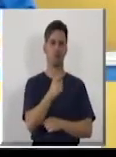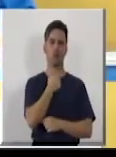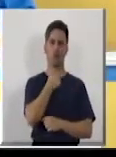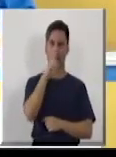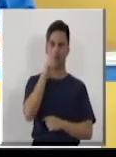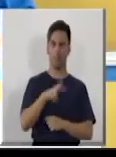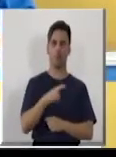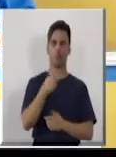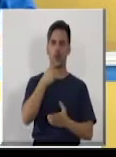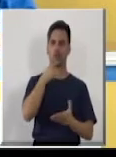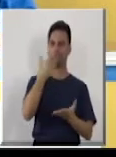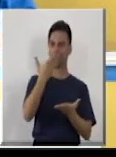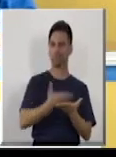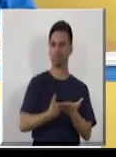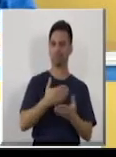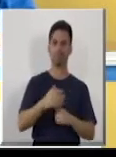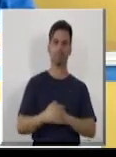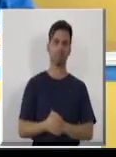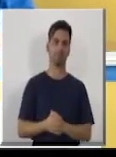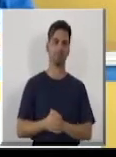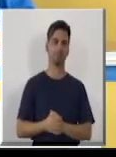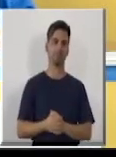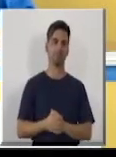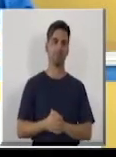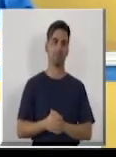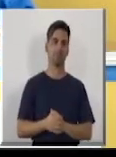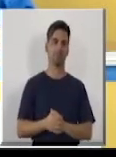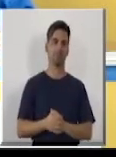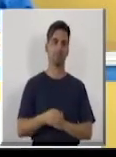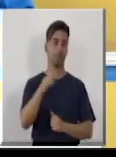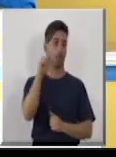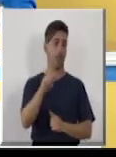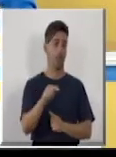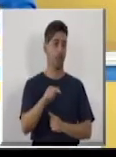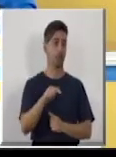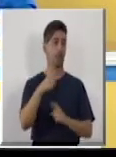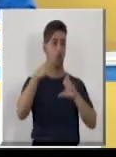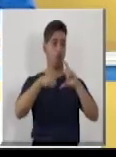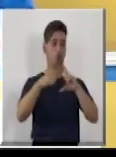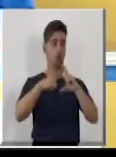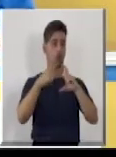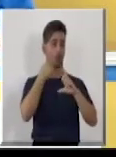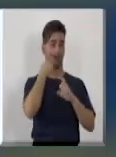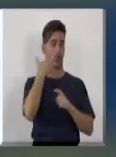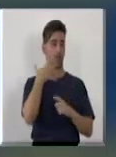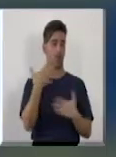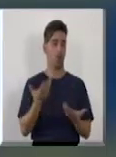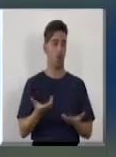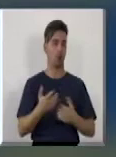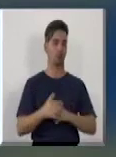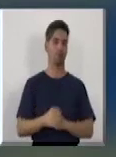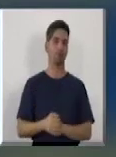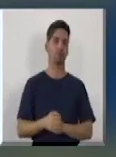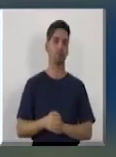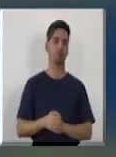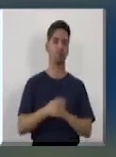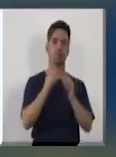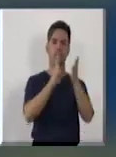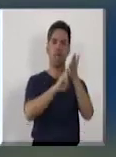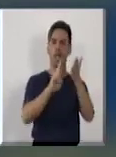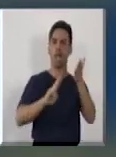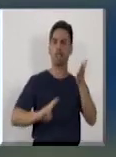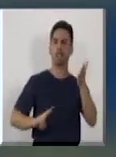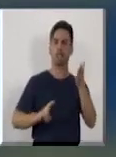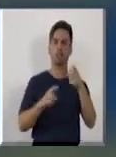parcial. Por lo tanto, vamos a estar viendo los contenidos fundamentales que vamos a ver en el encuentro de hoy. Electrización de los